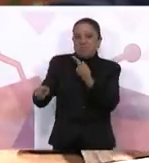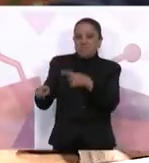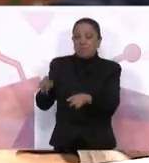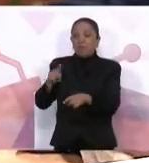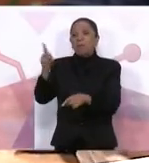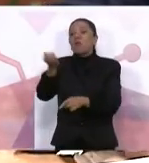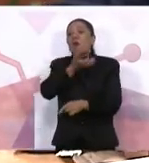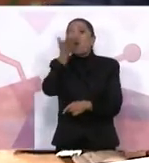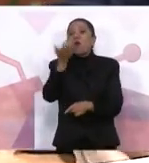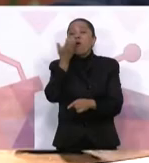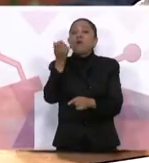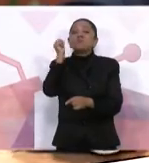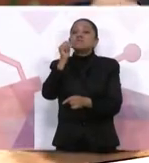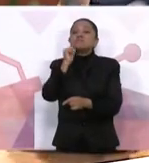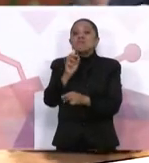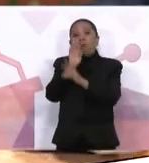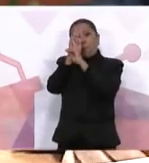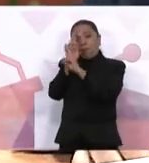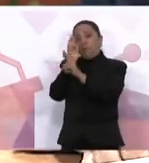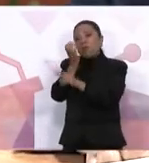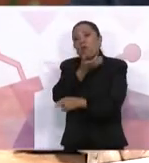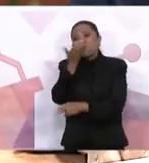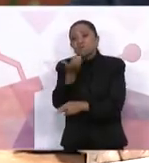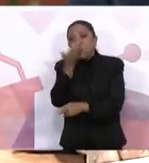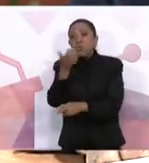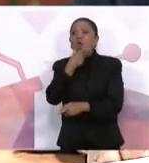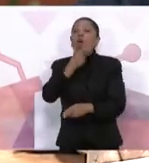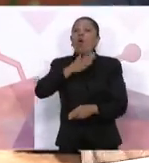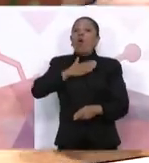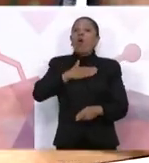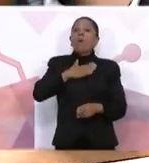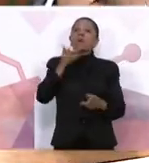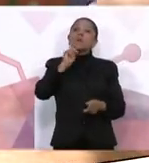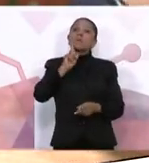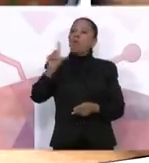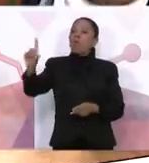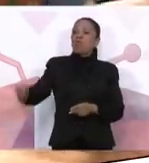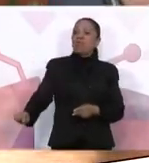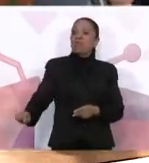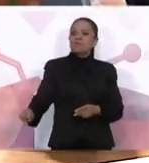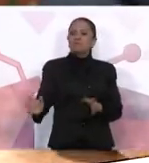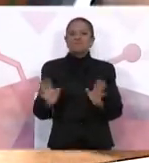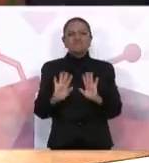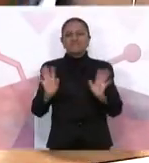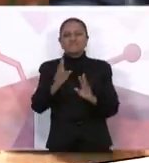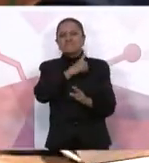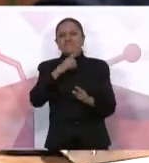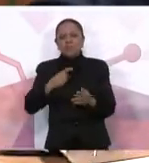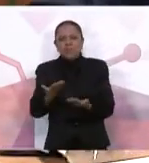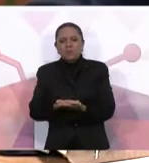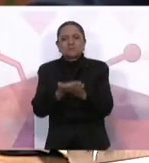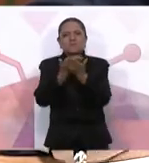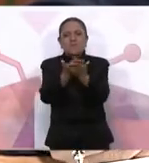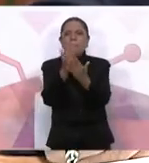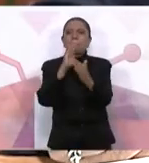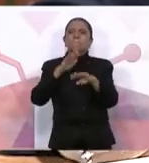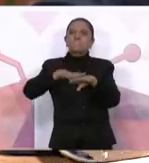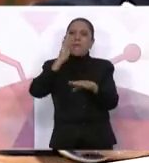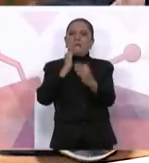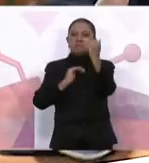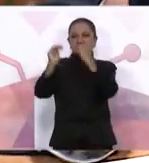tenemos que dar una y propuesta mucho más avanzada más progresista más democrática